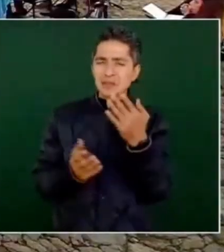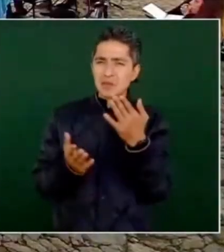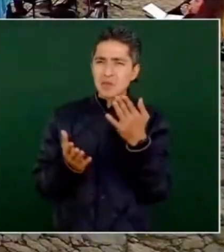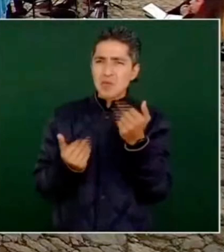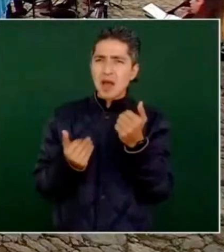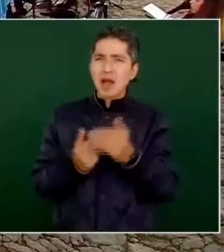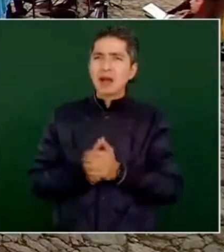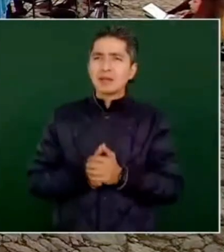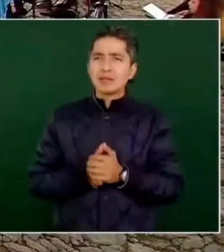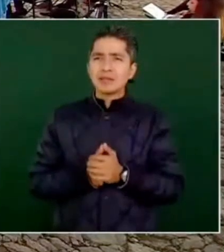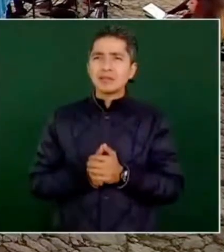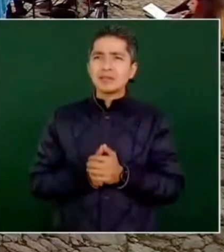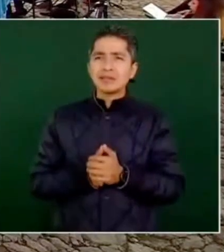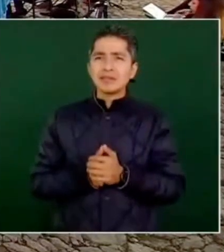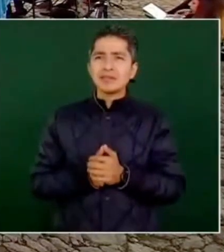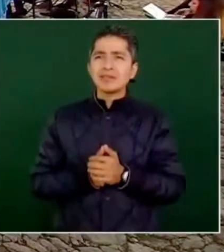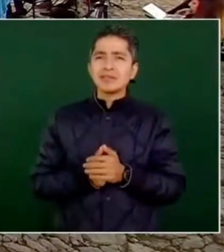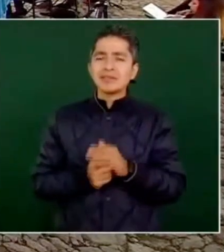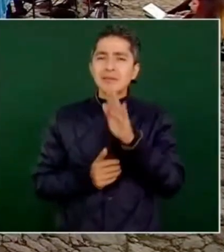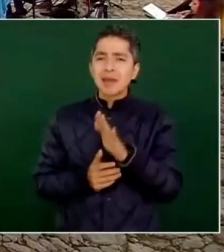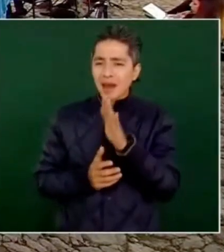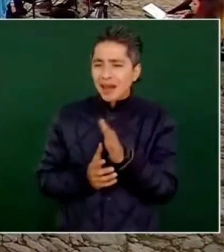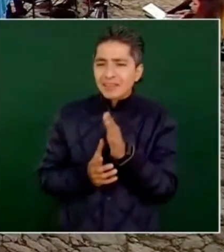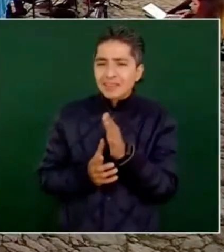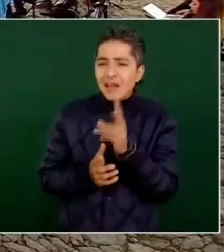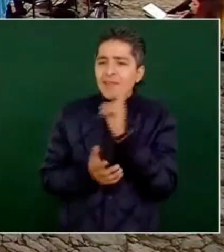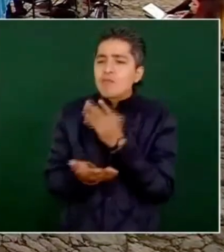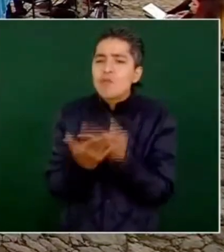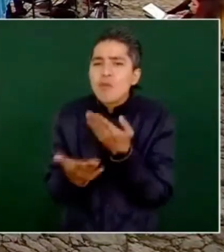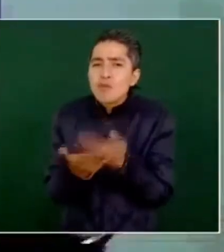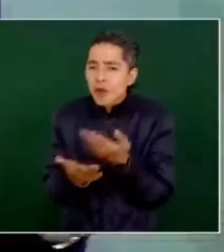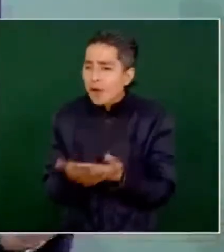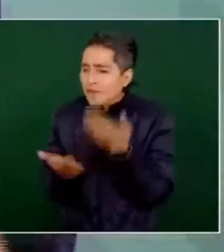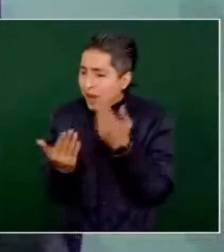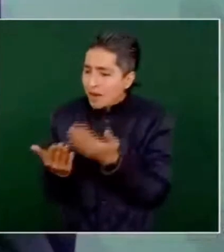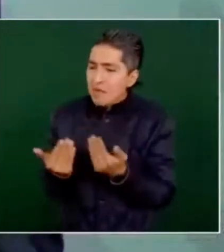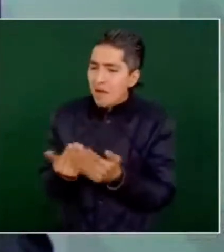parieron un ratón, ninguna prueba, nada,